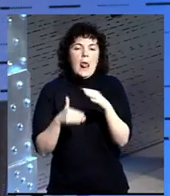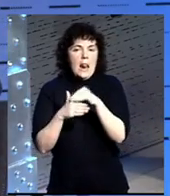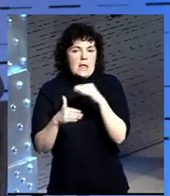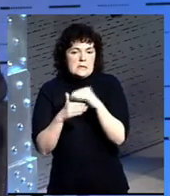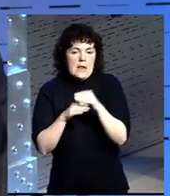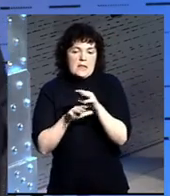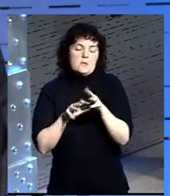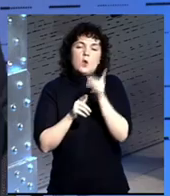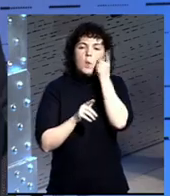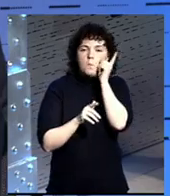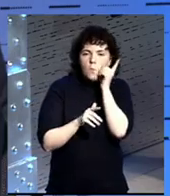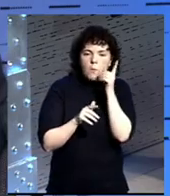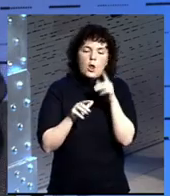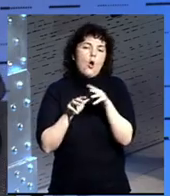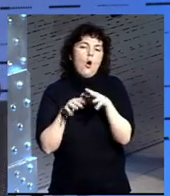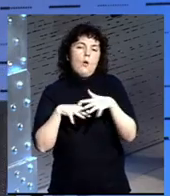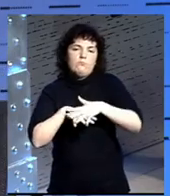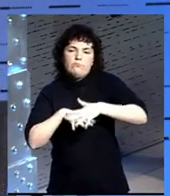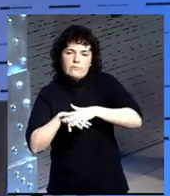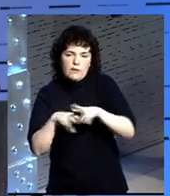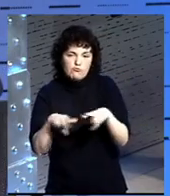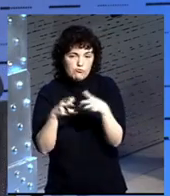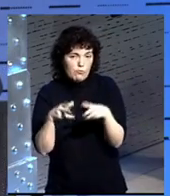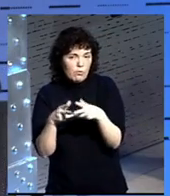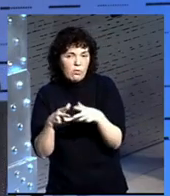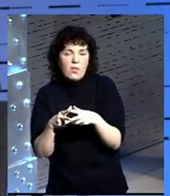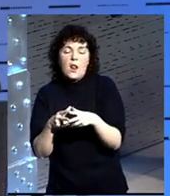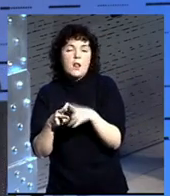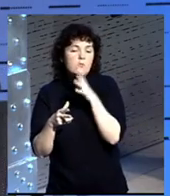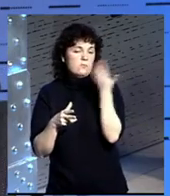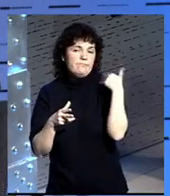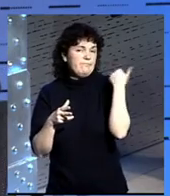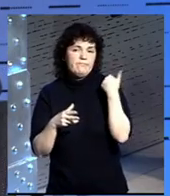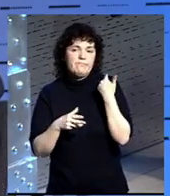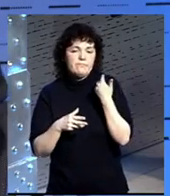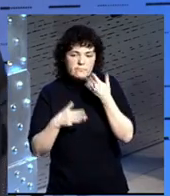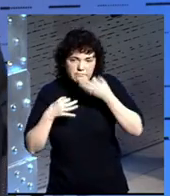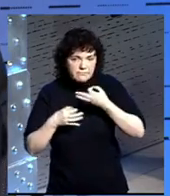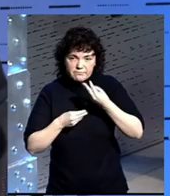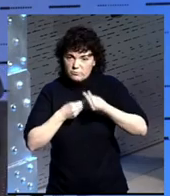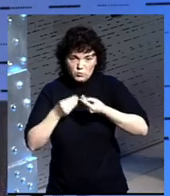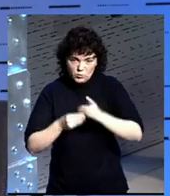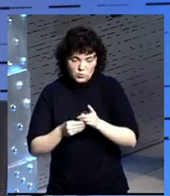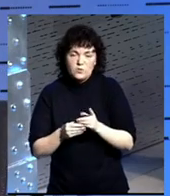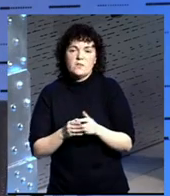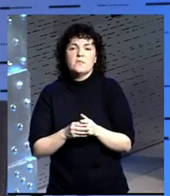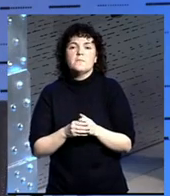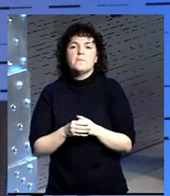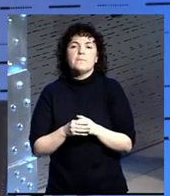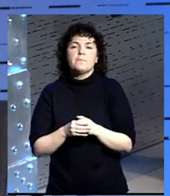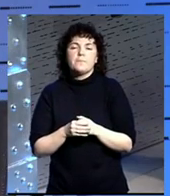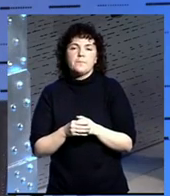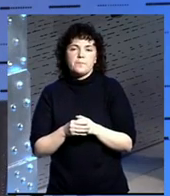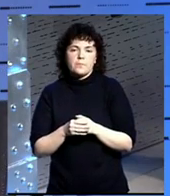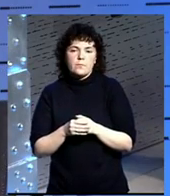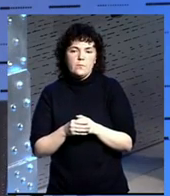través de las redes móviles, de las redes sociales, porque no era una práctica, no teníamos literates en la